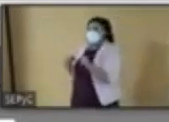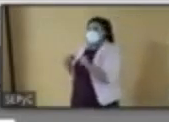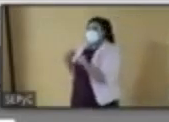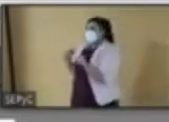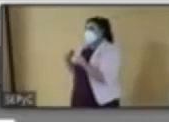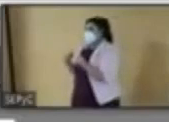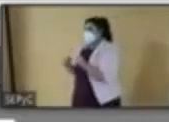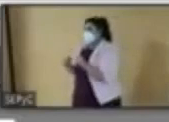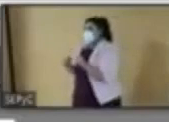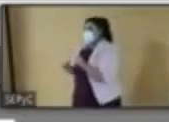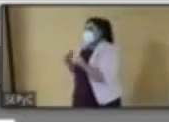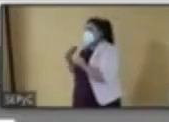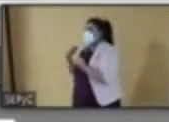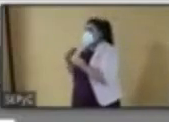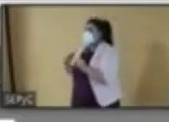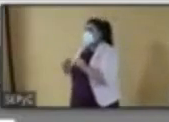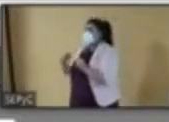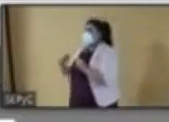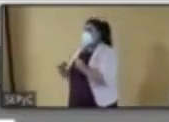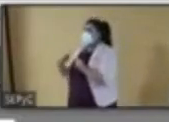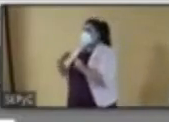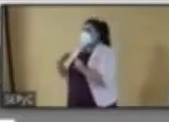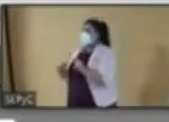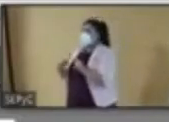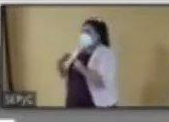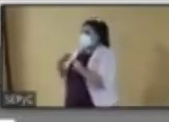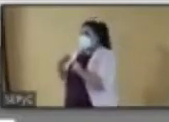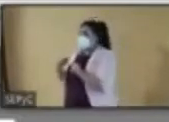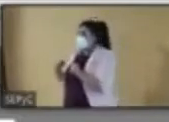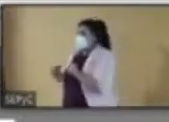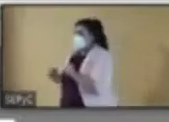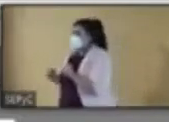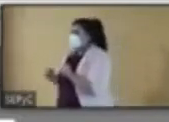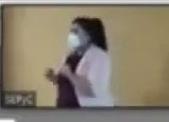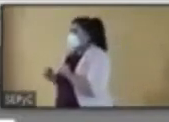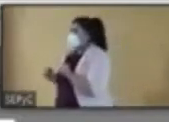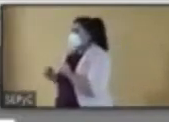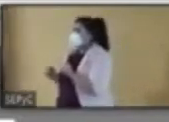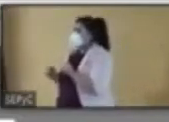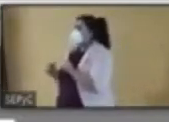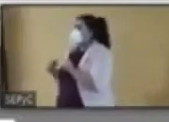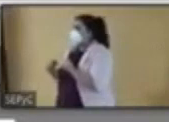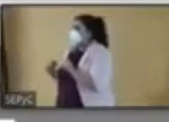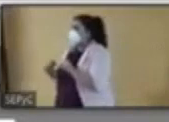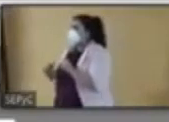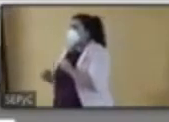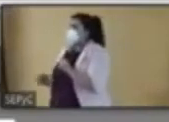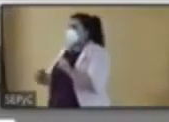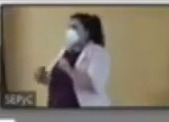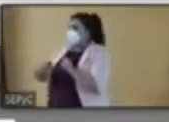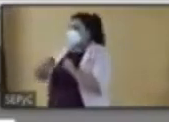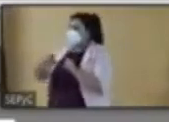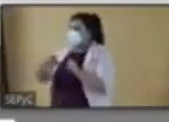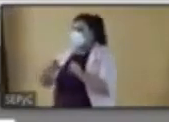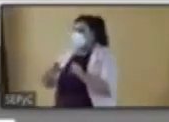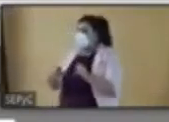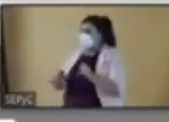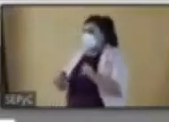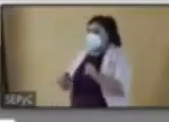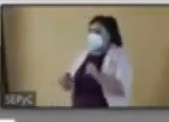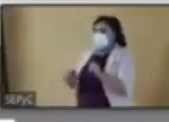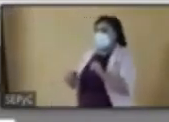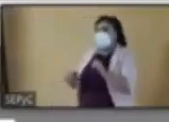propiedad de algunos bienes, ninguno de estos documentos van a ser anexados al sistema. Únicamente nosotros debemos contar